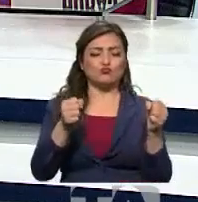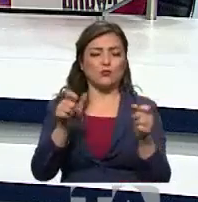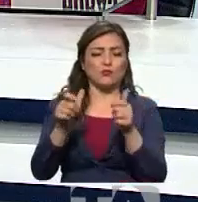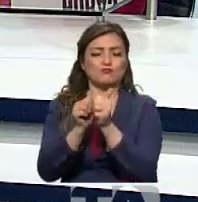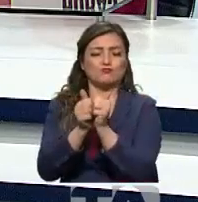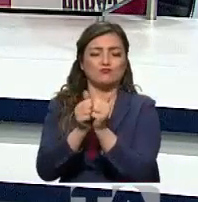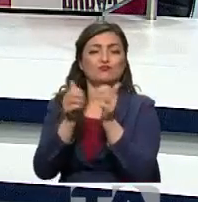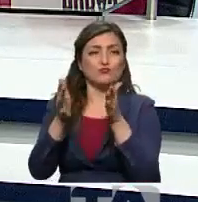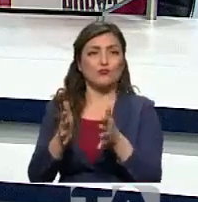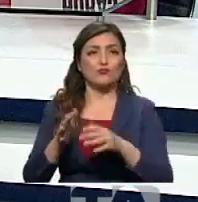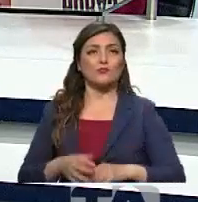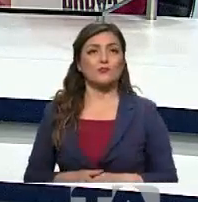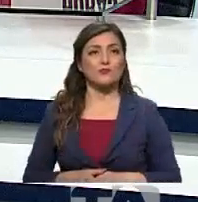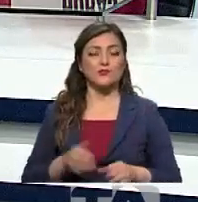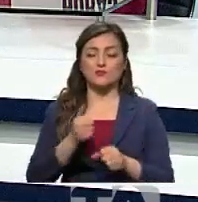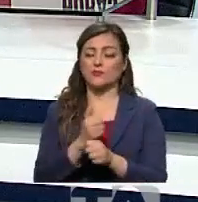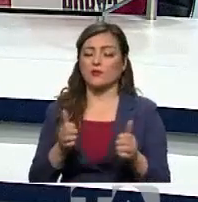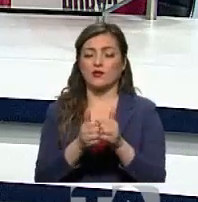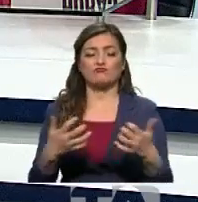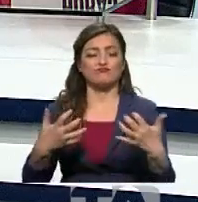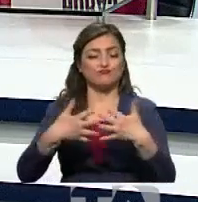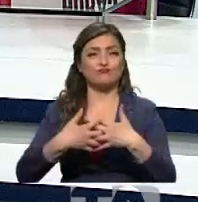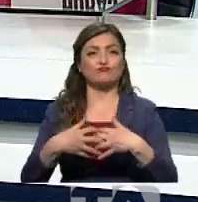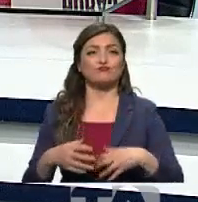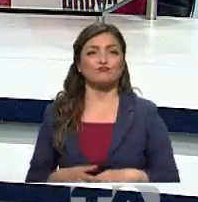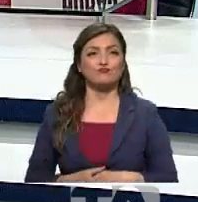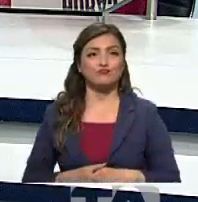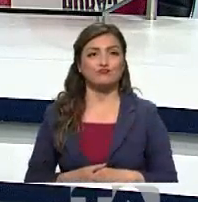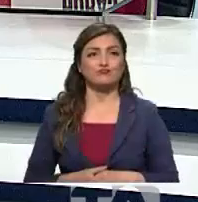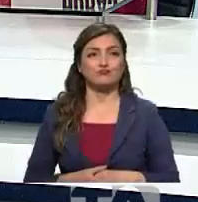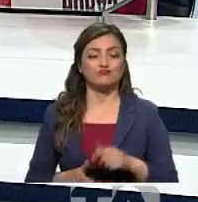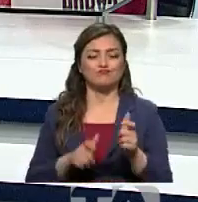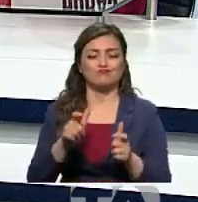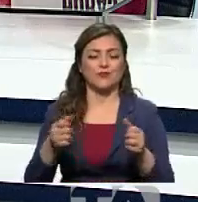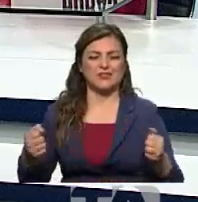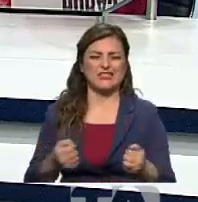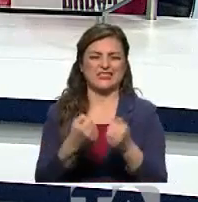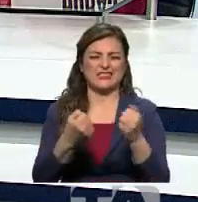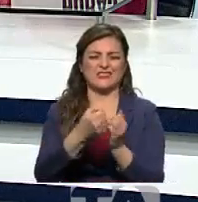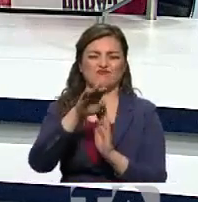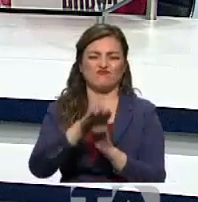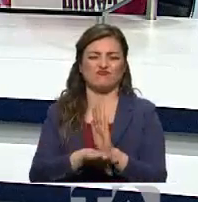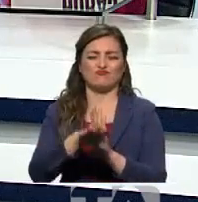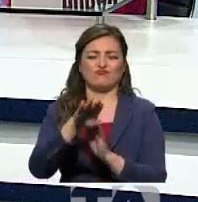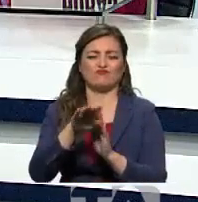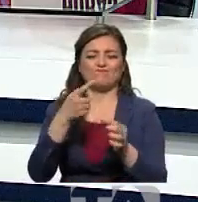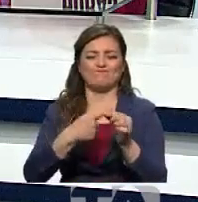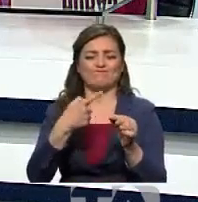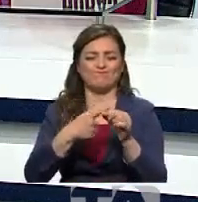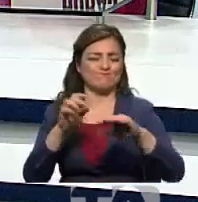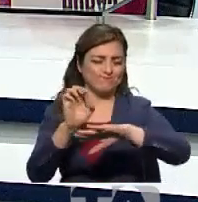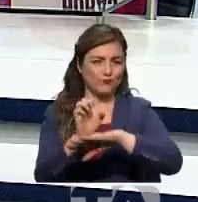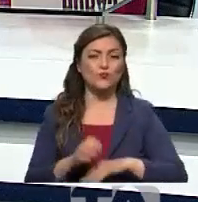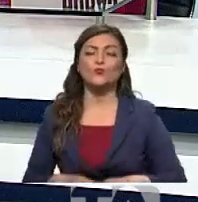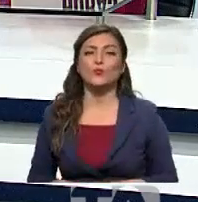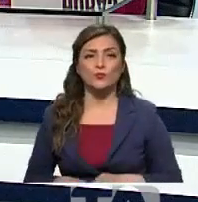en los deportistas, porque hay que decirlo, este es un trabajo en conjunto para poder reducir el número de accidentes que se han registrado en Quito y en el